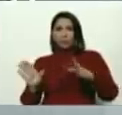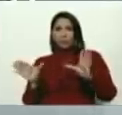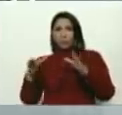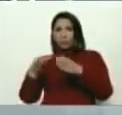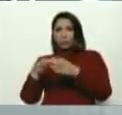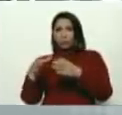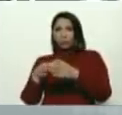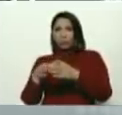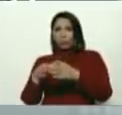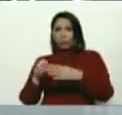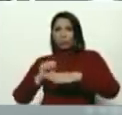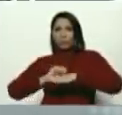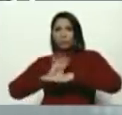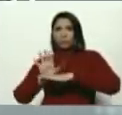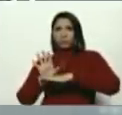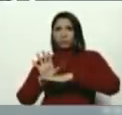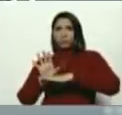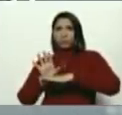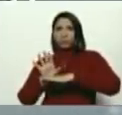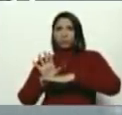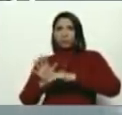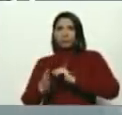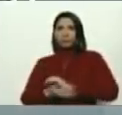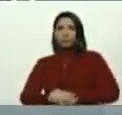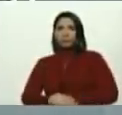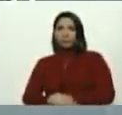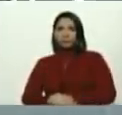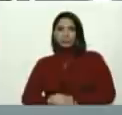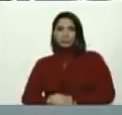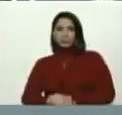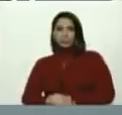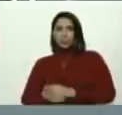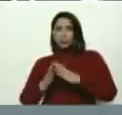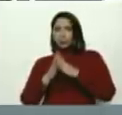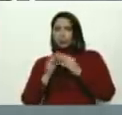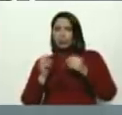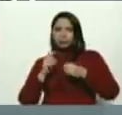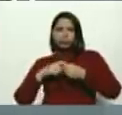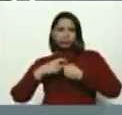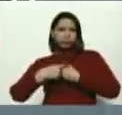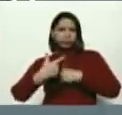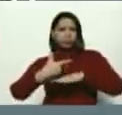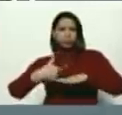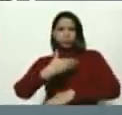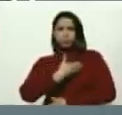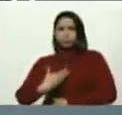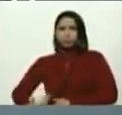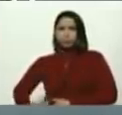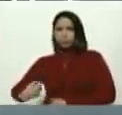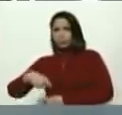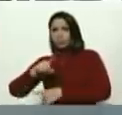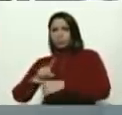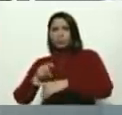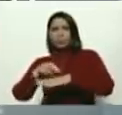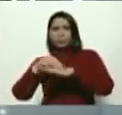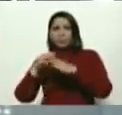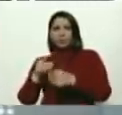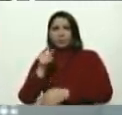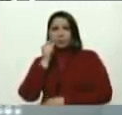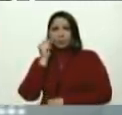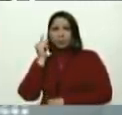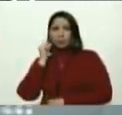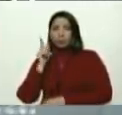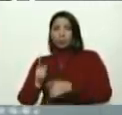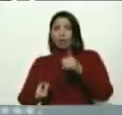la Alianza Bolivariana para los Pueblos de Nuestra América. Todos los gobiernos, los presidentes, los primeros ministros,